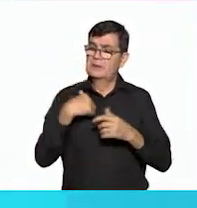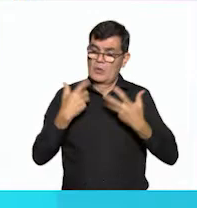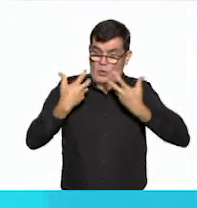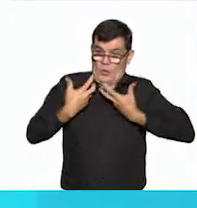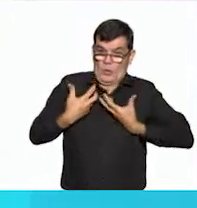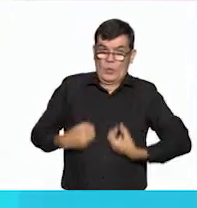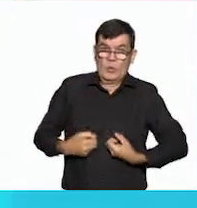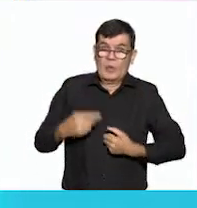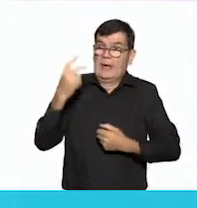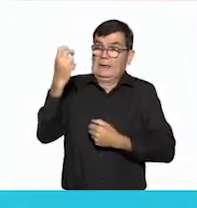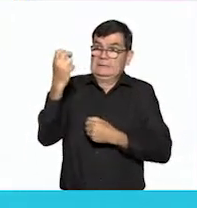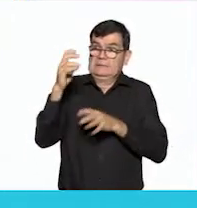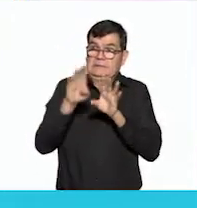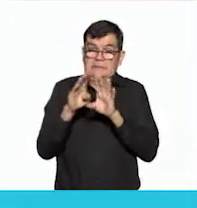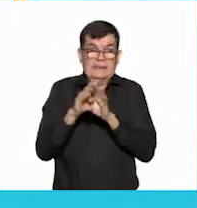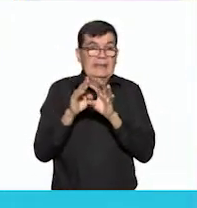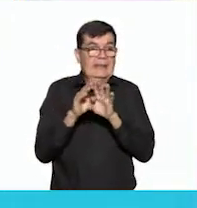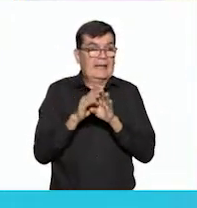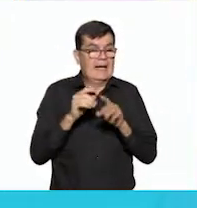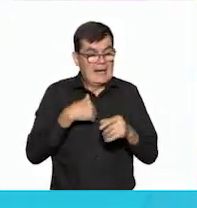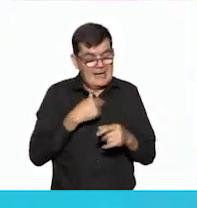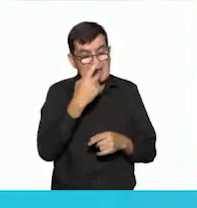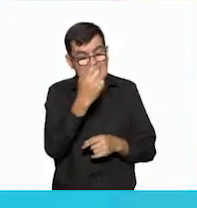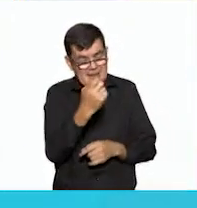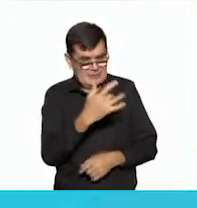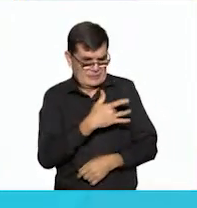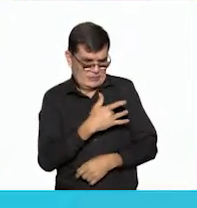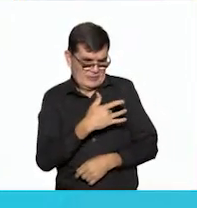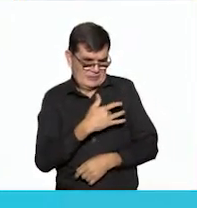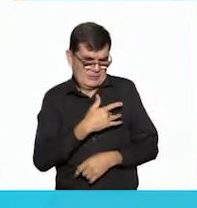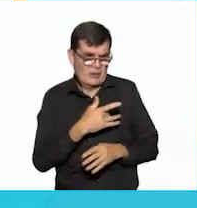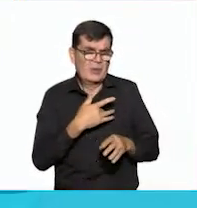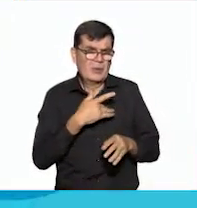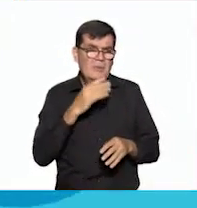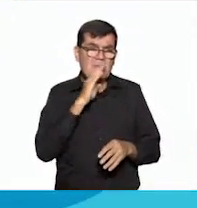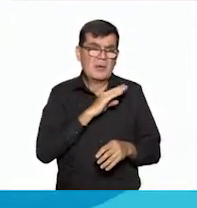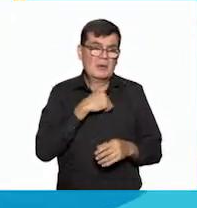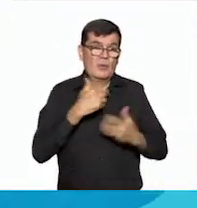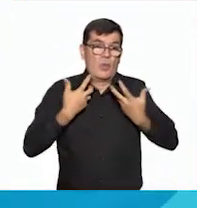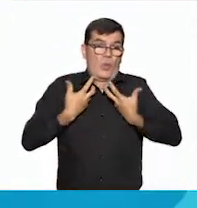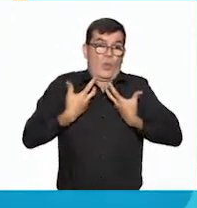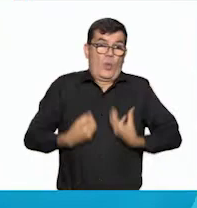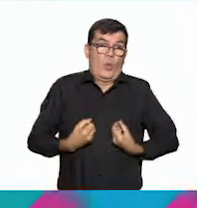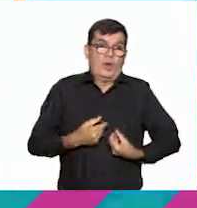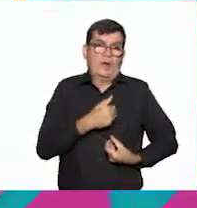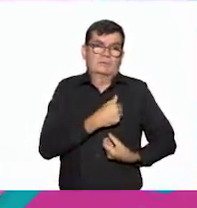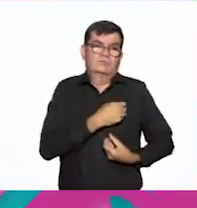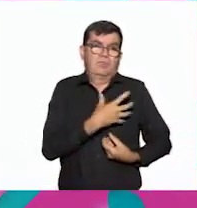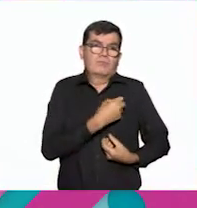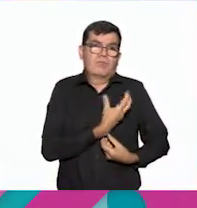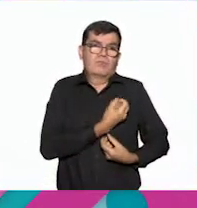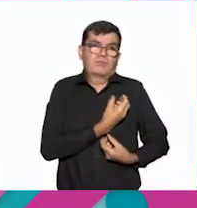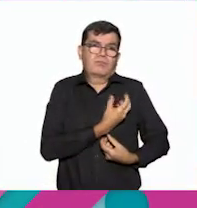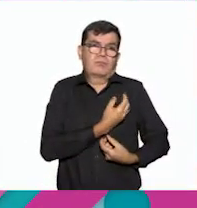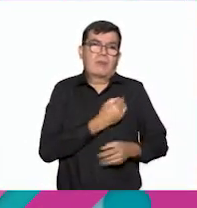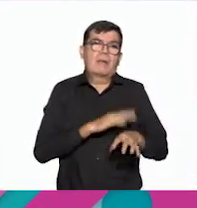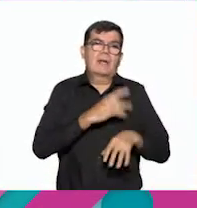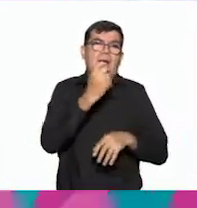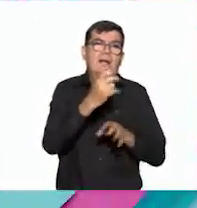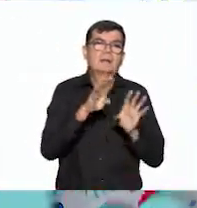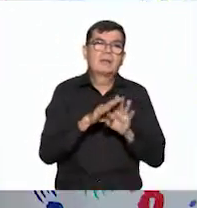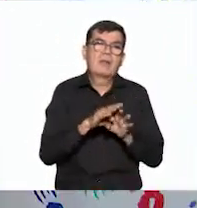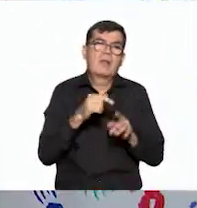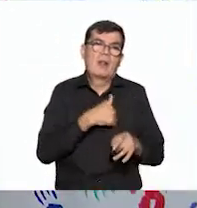asustó. ¿Se asustó? Yo creo que se asustó, ¿verdad? Así que el mal del corazón es porque se asustó. Como que se asustó, por eso se